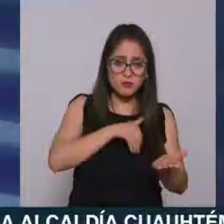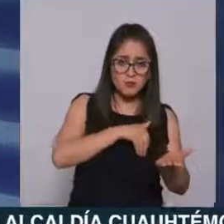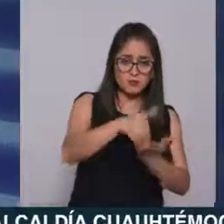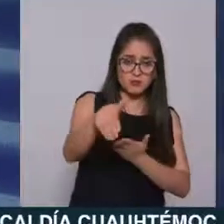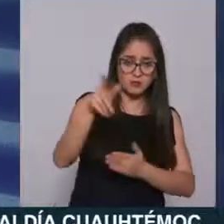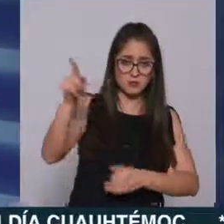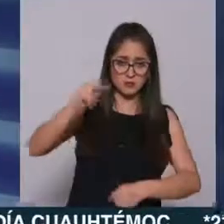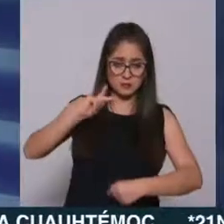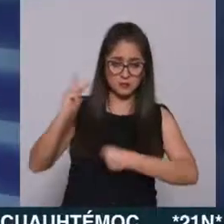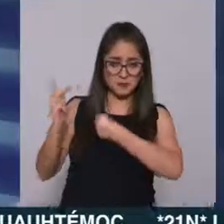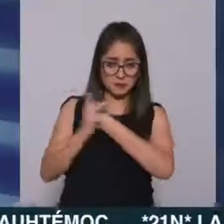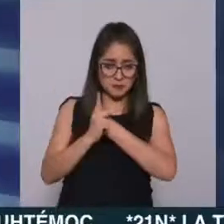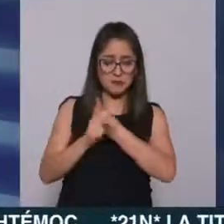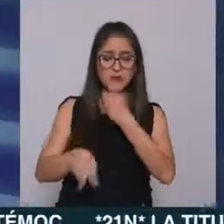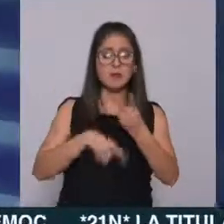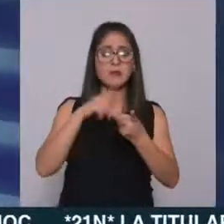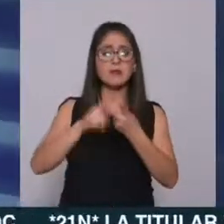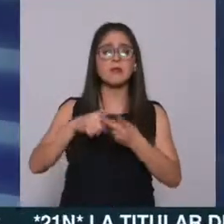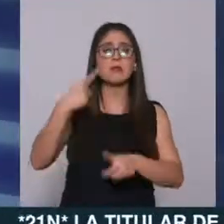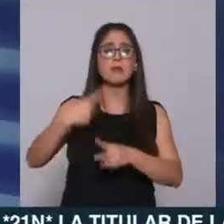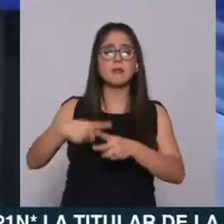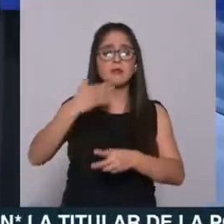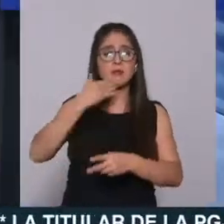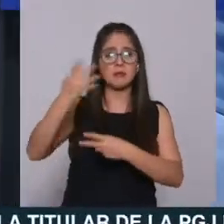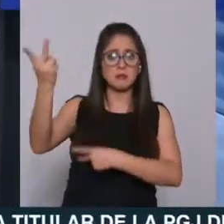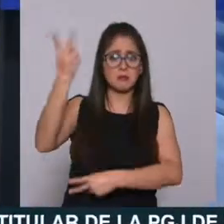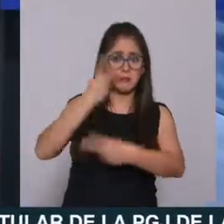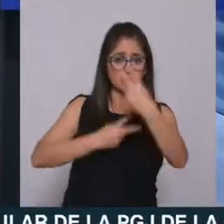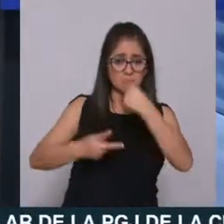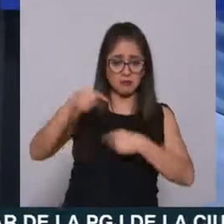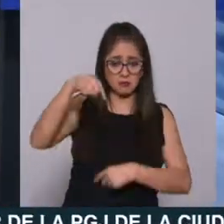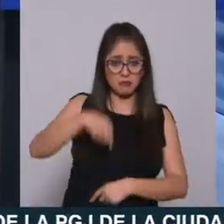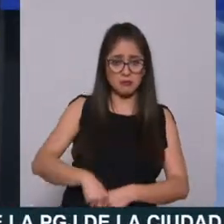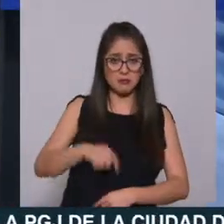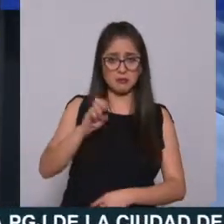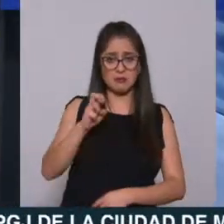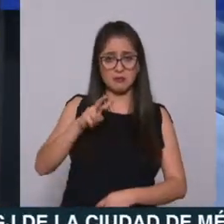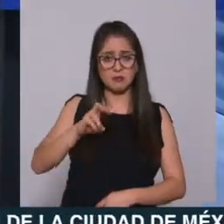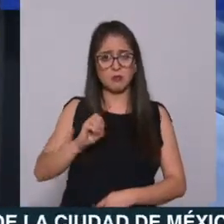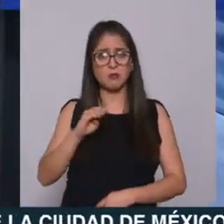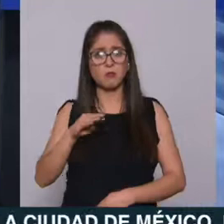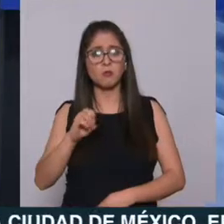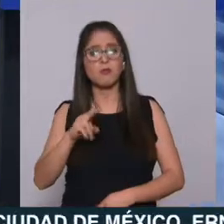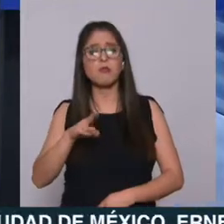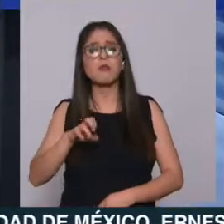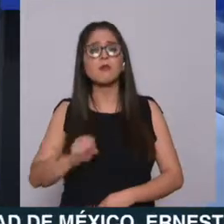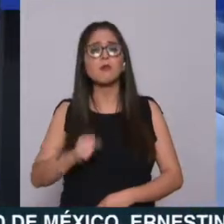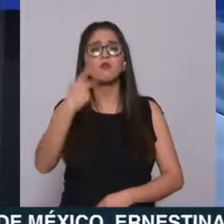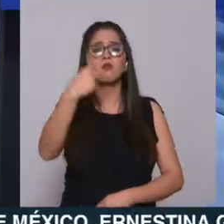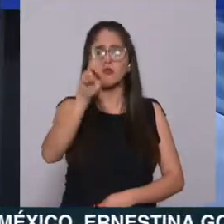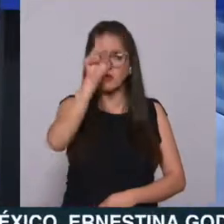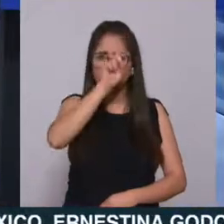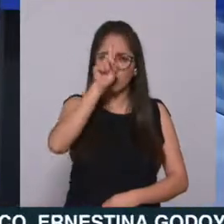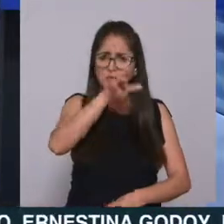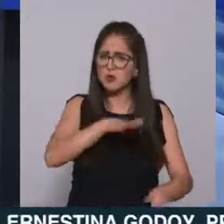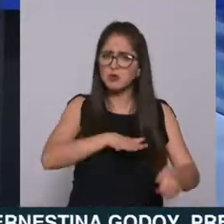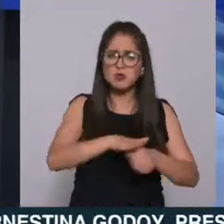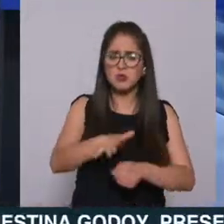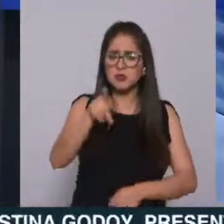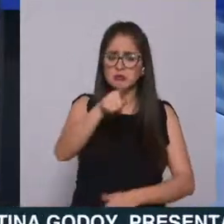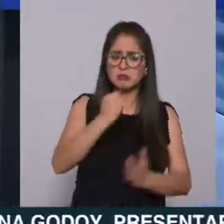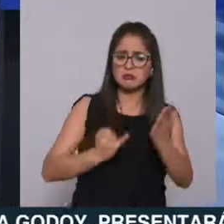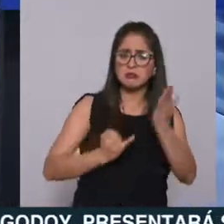expulsa o que amenaza, y quien lo recibe. México recibe a Evo Morales y bueno, ¿cuál es su opinión con respecto a esta decisión por